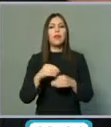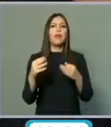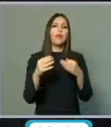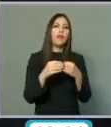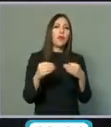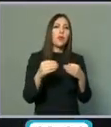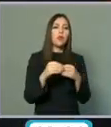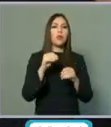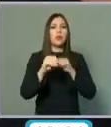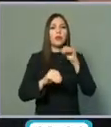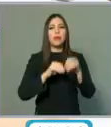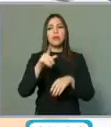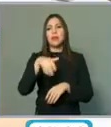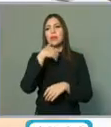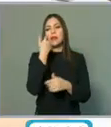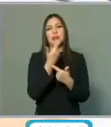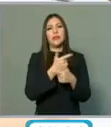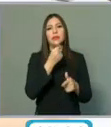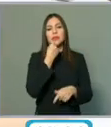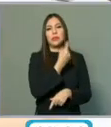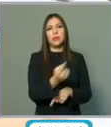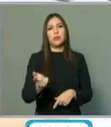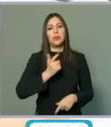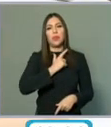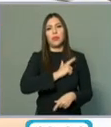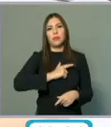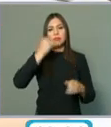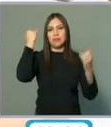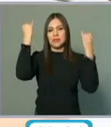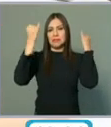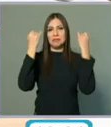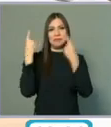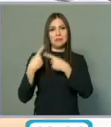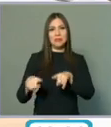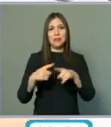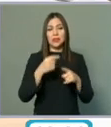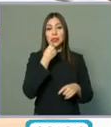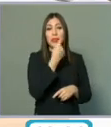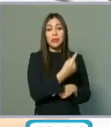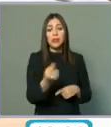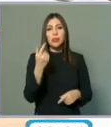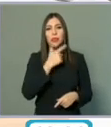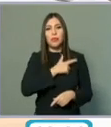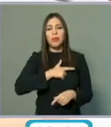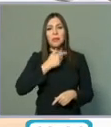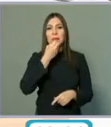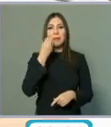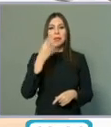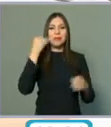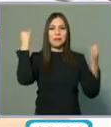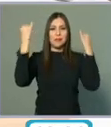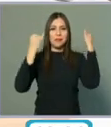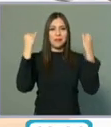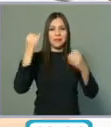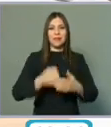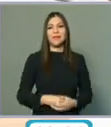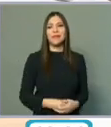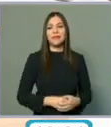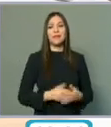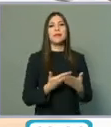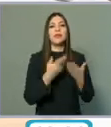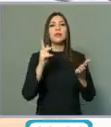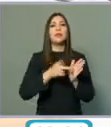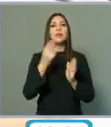frutas, ¿no? Fruta, lo que a los pequeñitos les dé la idea. La verdad, de chiquitas tenemos mucha imaginación. Bueno, muy bien. ¿Qué te parece si vamos a